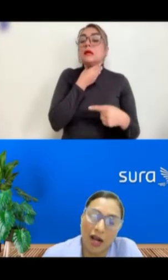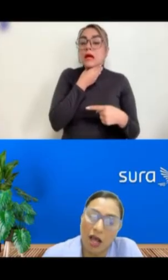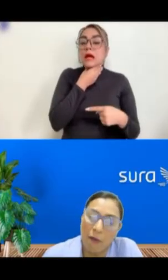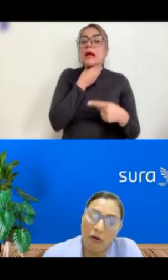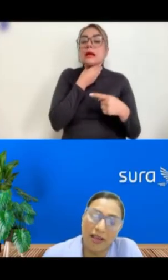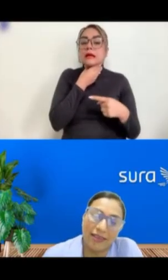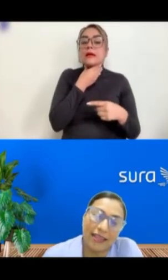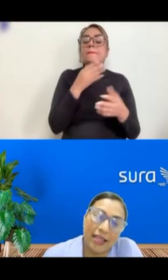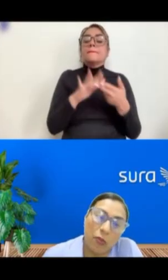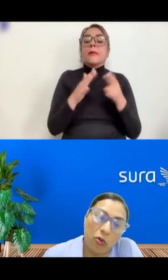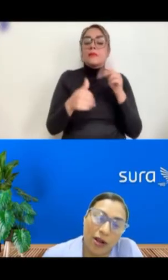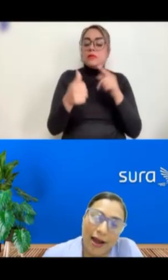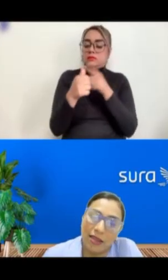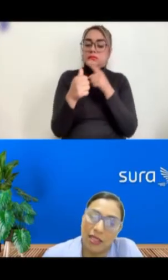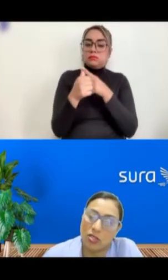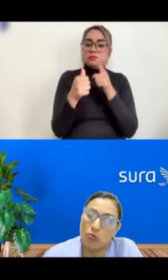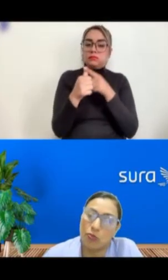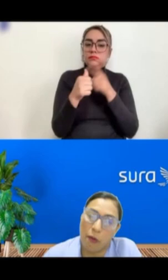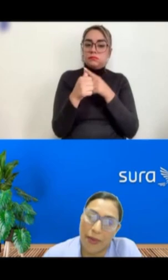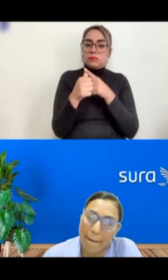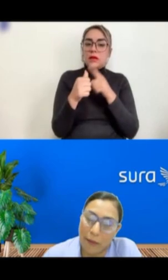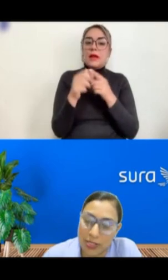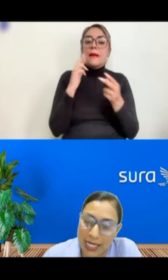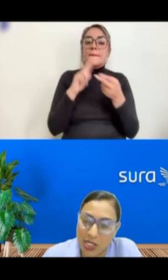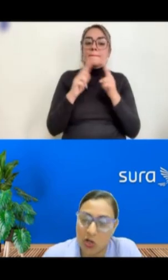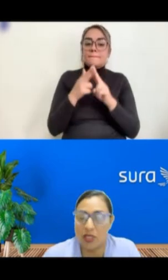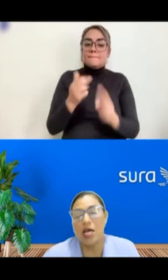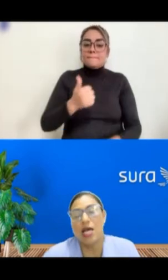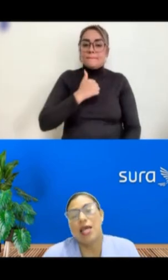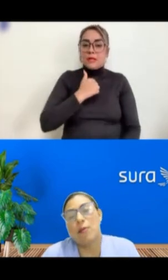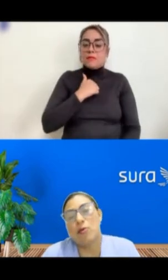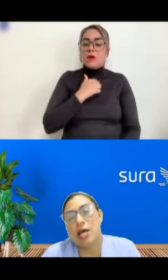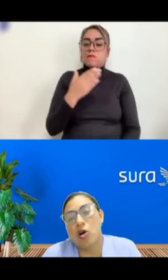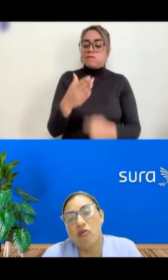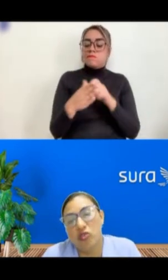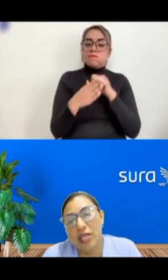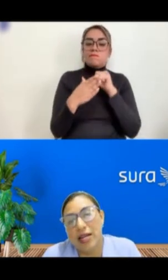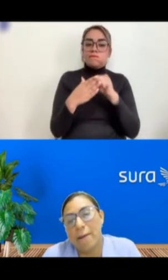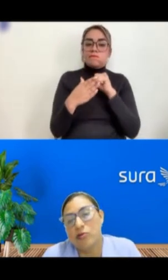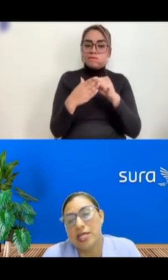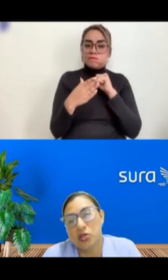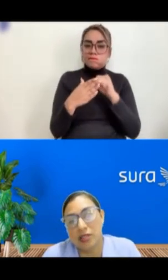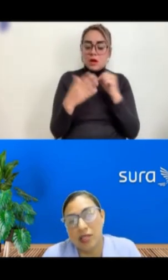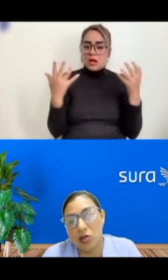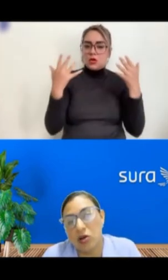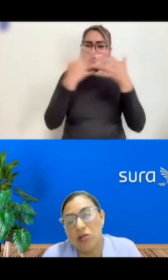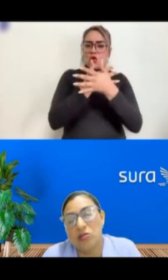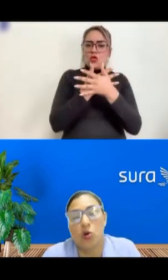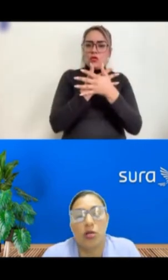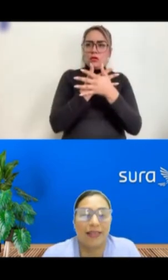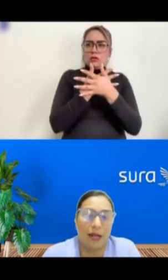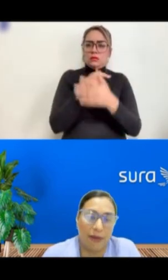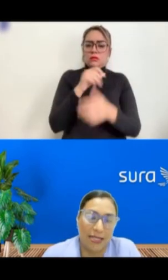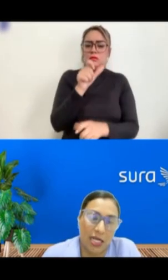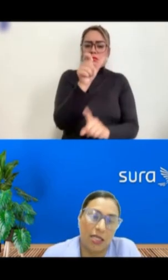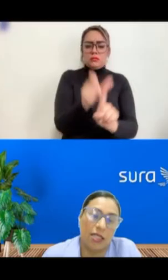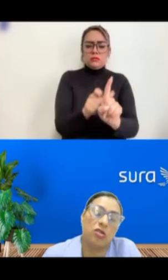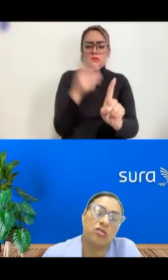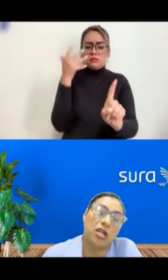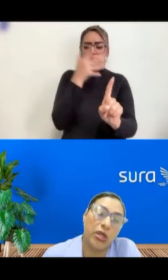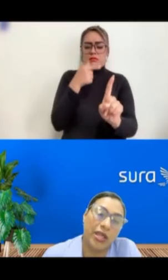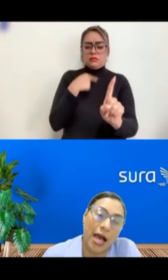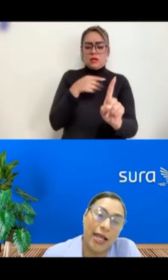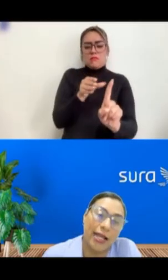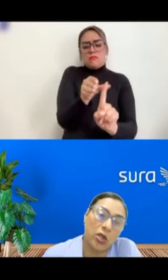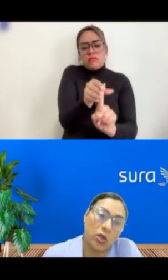dedo pulgar porque este dedo pulgar tiene sus propias pulsaciones y vamos a confundir las pulsaciones de nosotros con las del